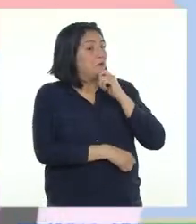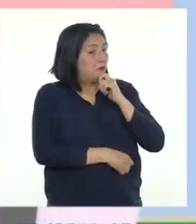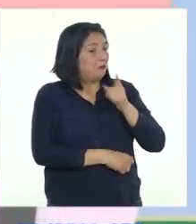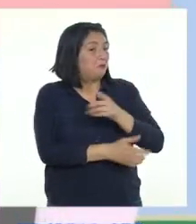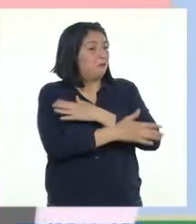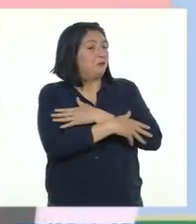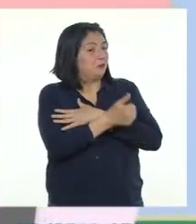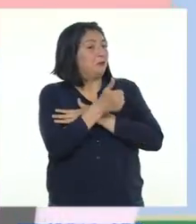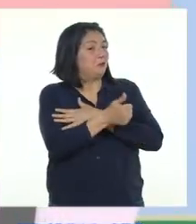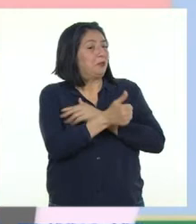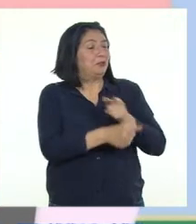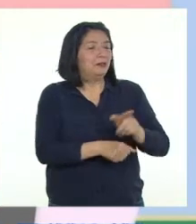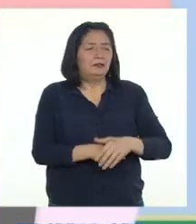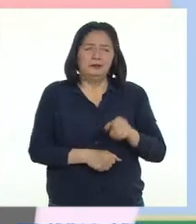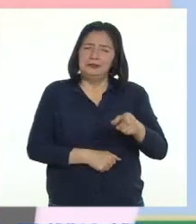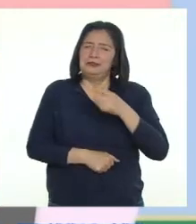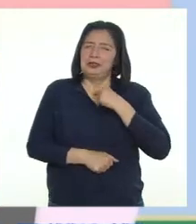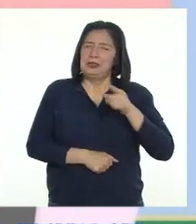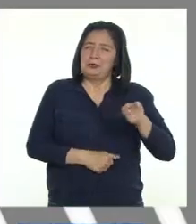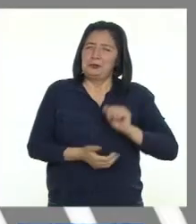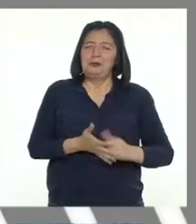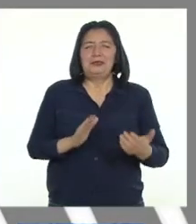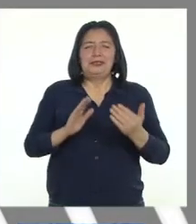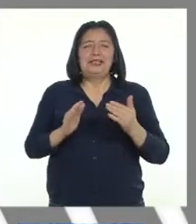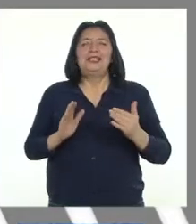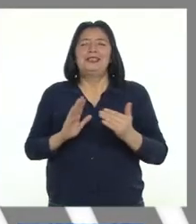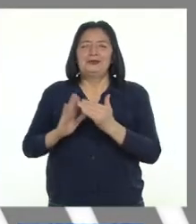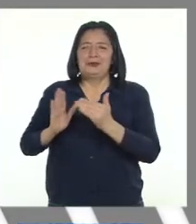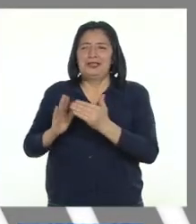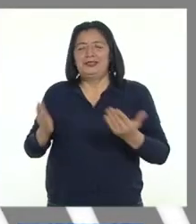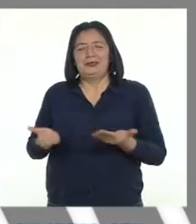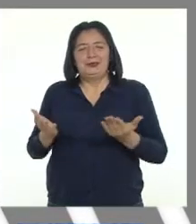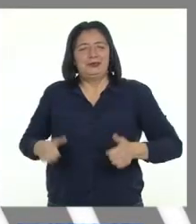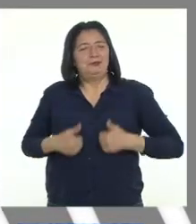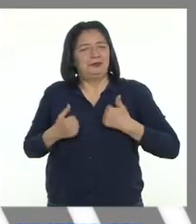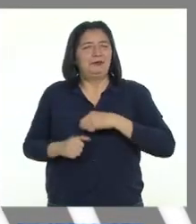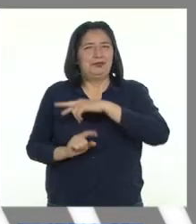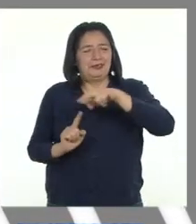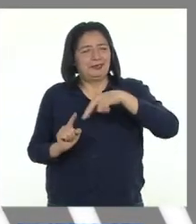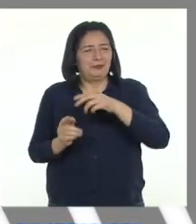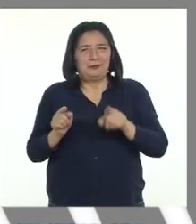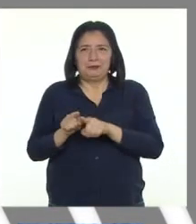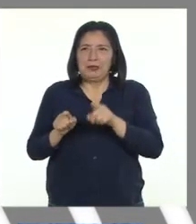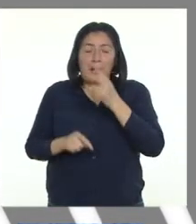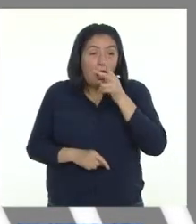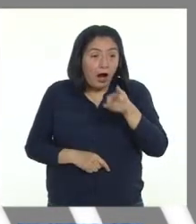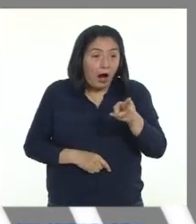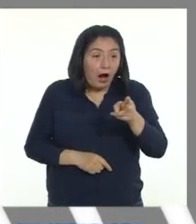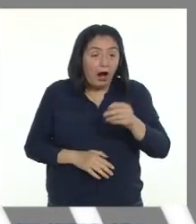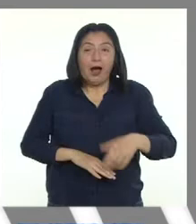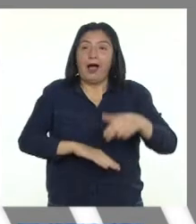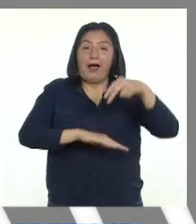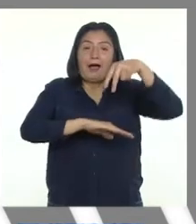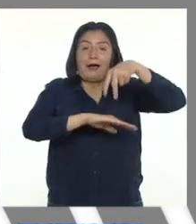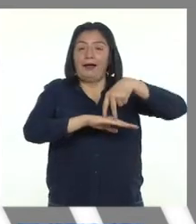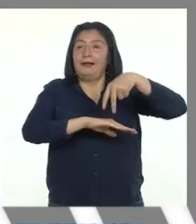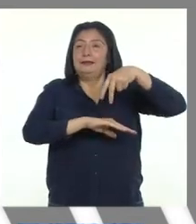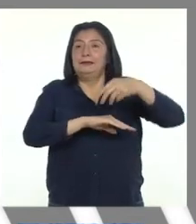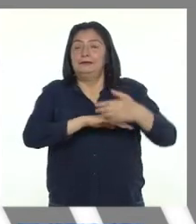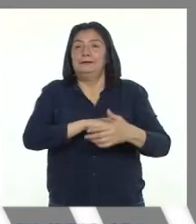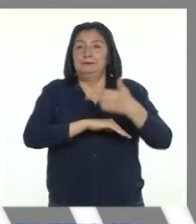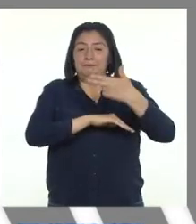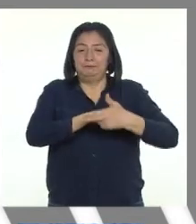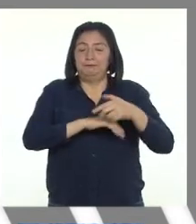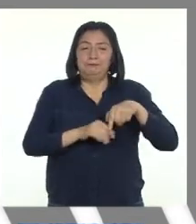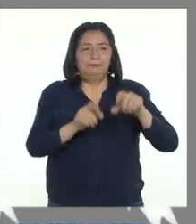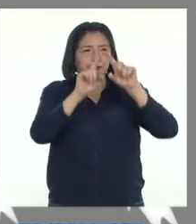quiero felicitarte. Te encanta tu barrio, se nota al instante. ¡Oh! Ahí está el paradero con su señal